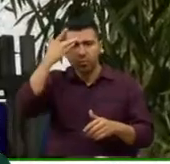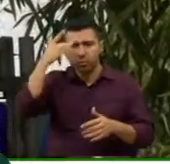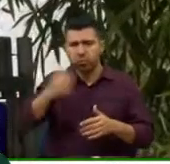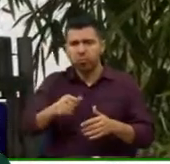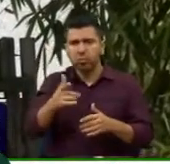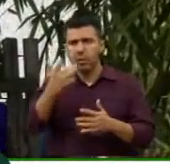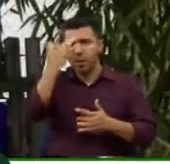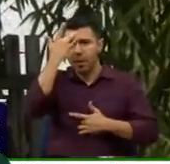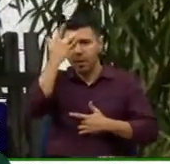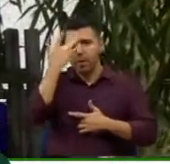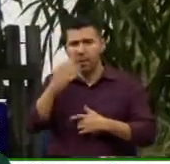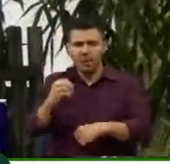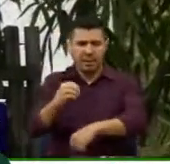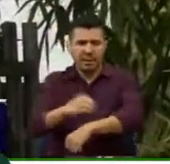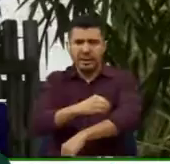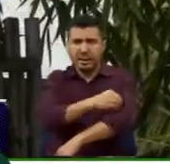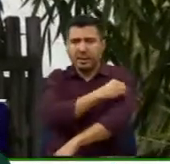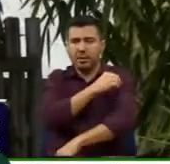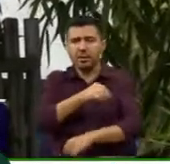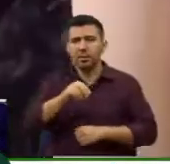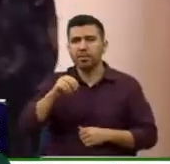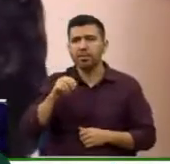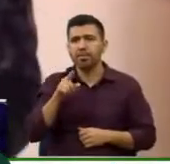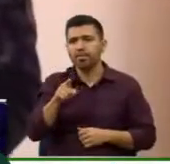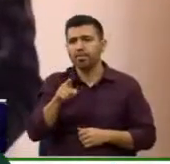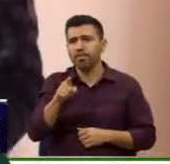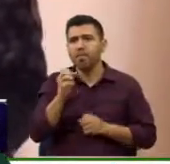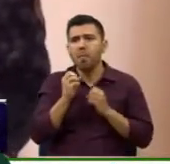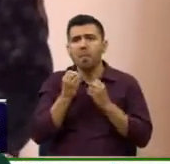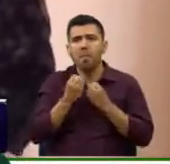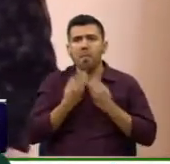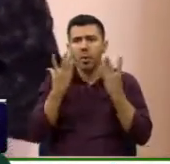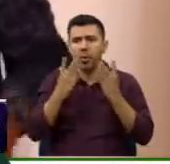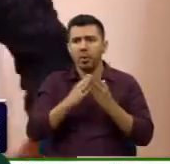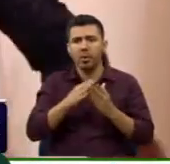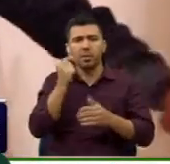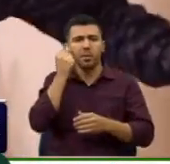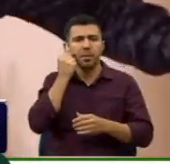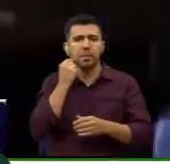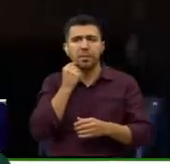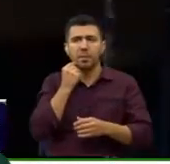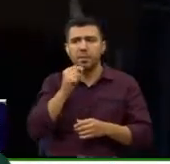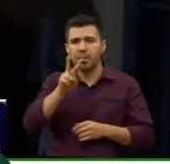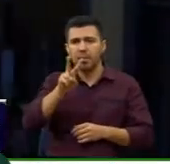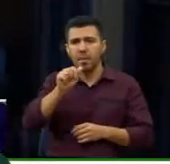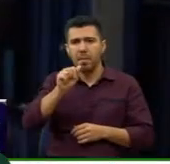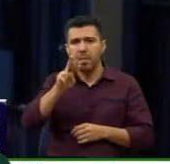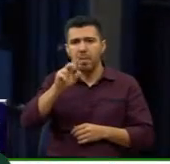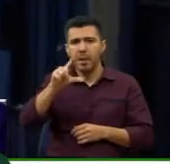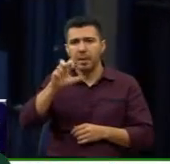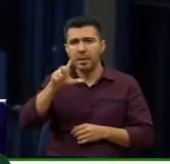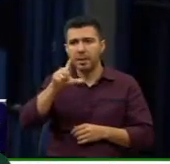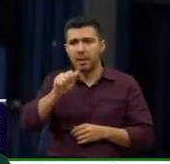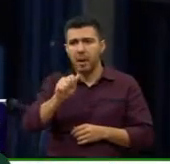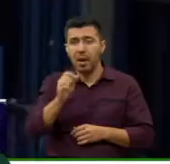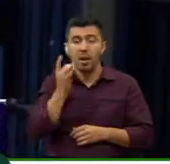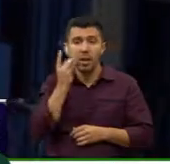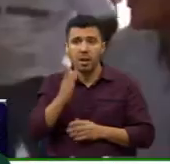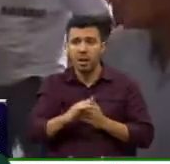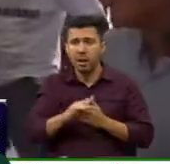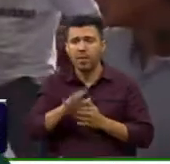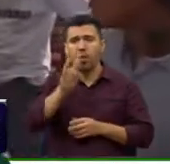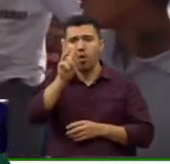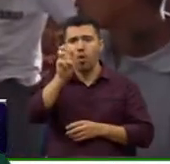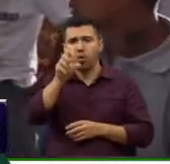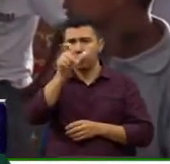de esta institución todo parece indicar que ocho guardias están enfermos y no reciben la atención adecuada